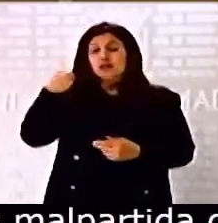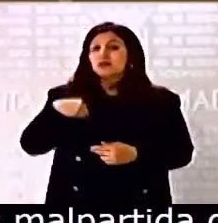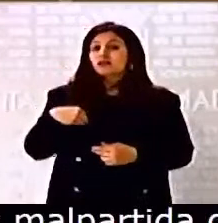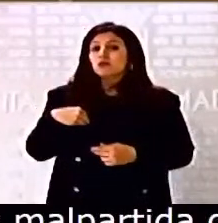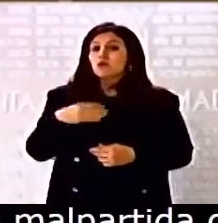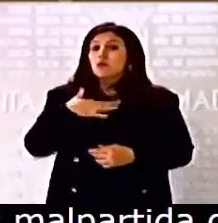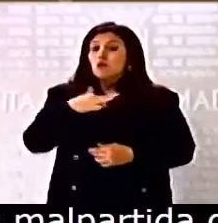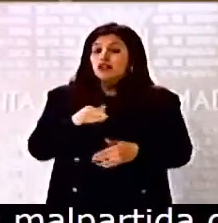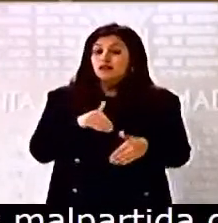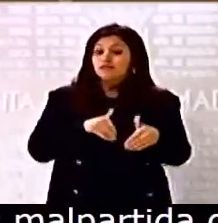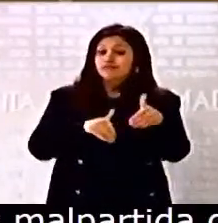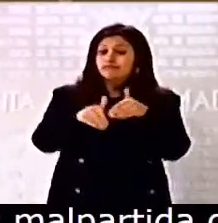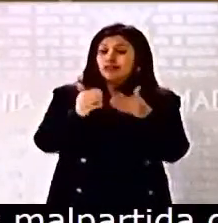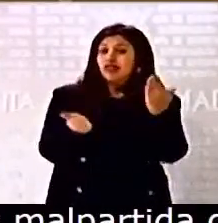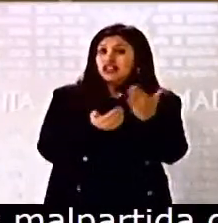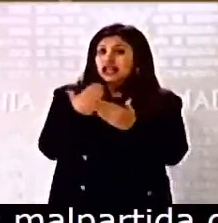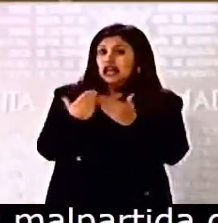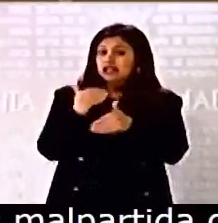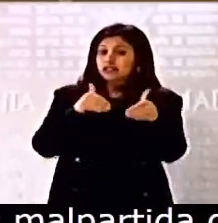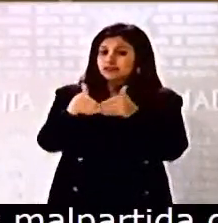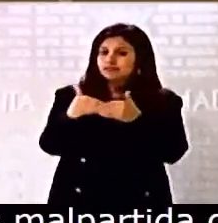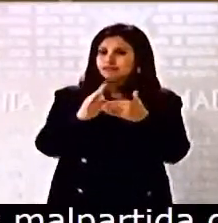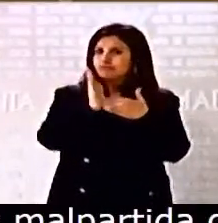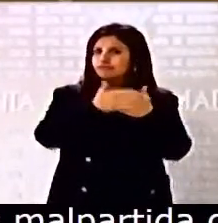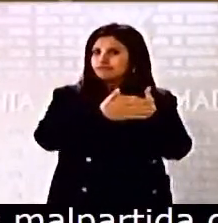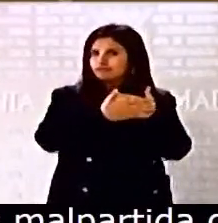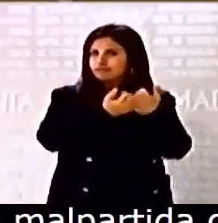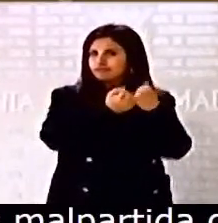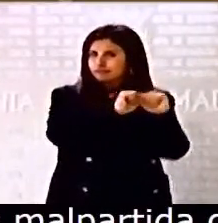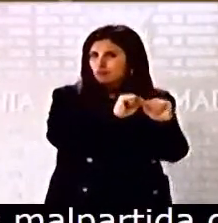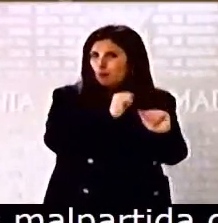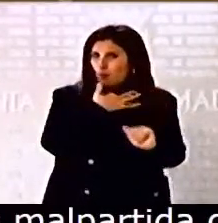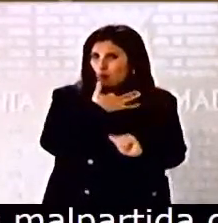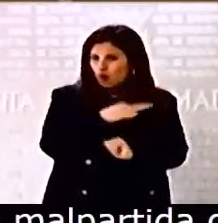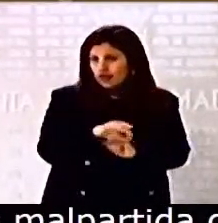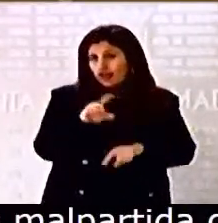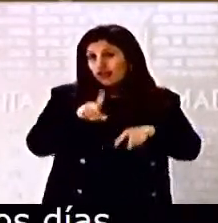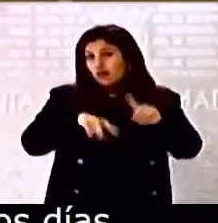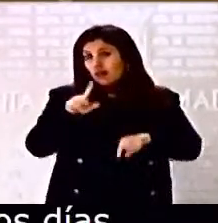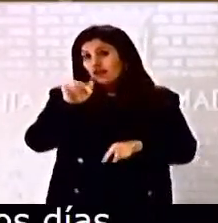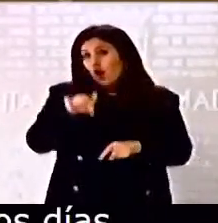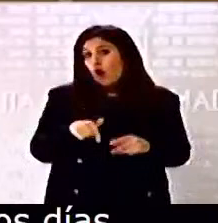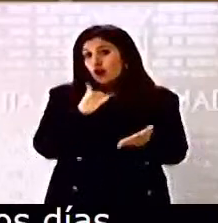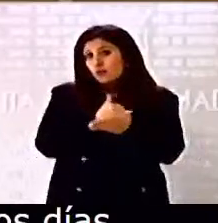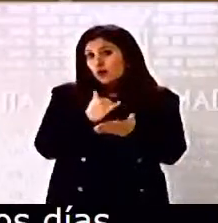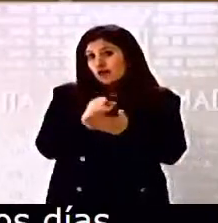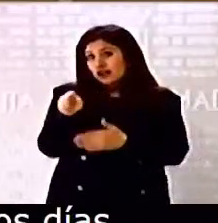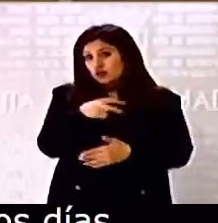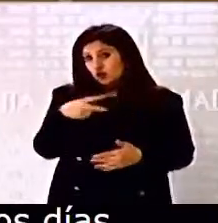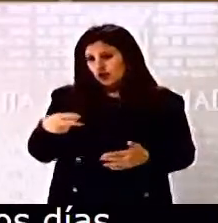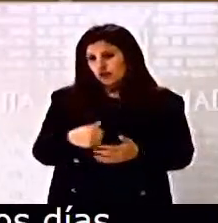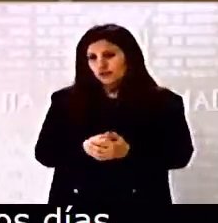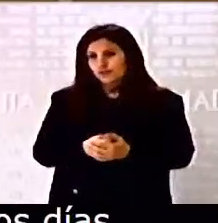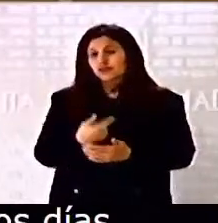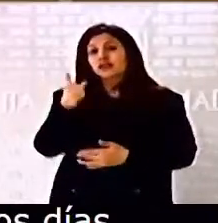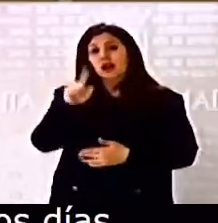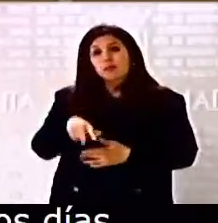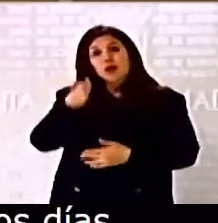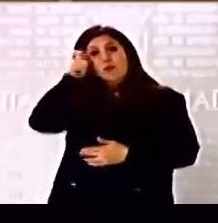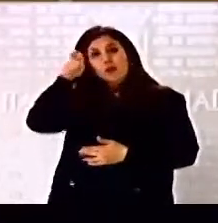próximos días, dependiendo de cómo hayan ido los cribados. Y, en segundo lugar, la localidad de Arroyo de la Luz,